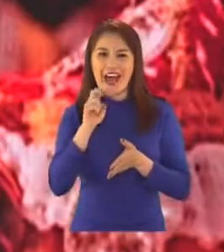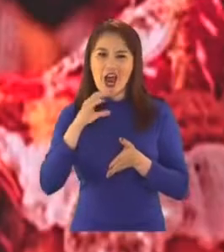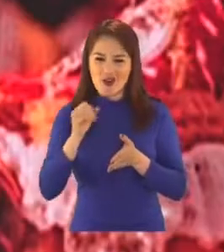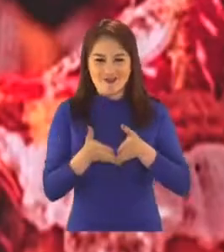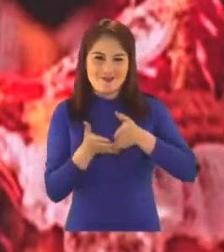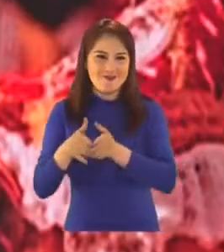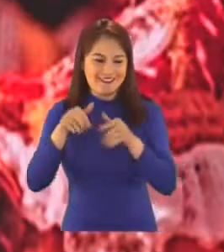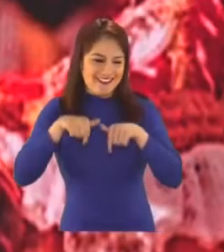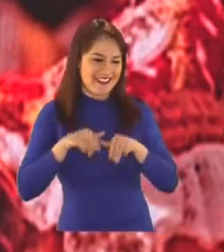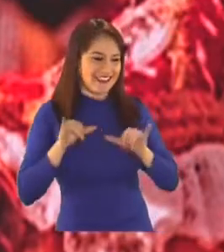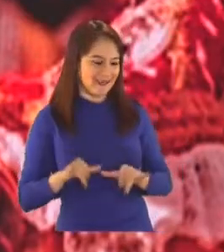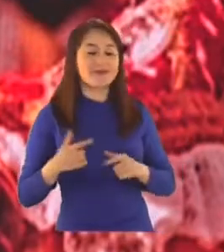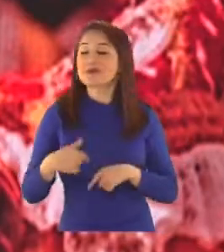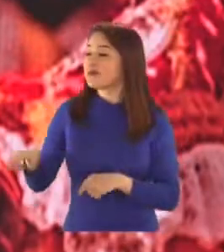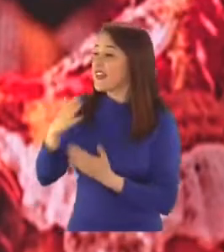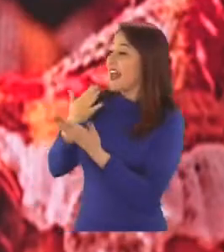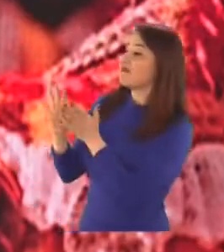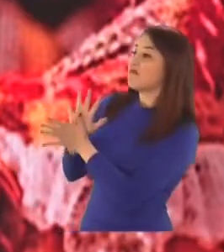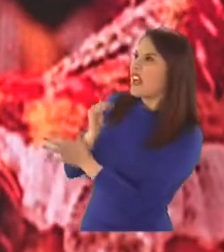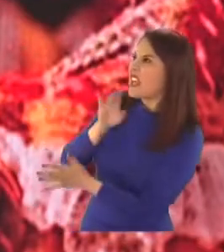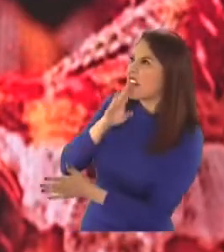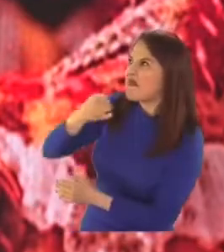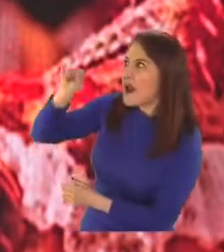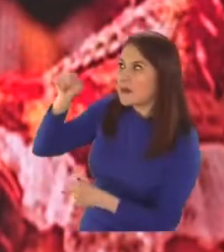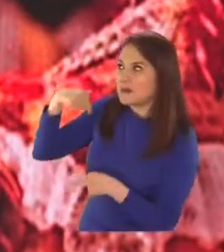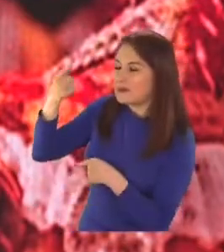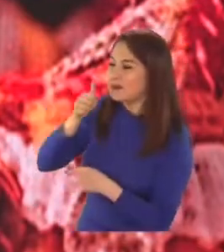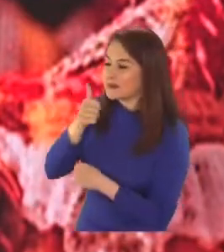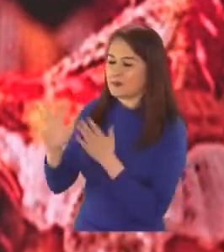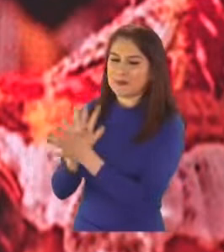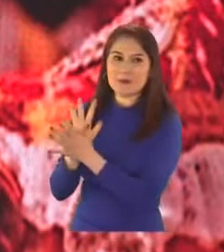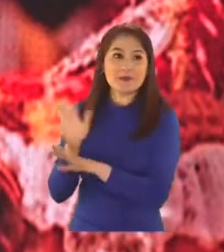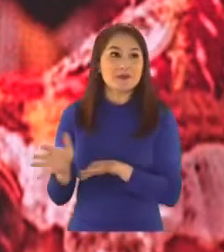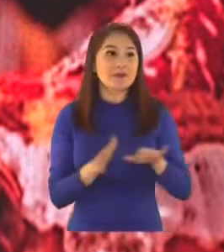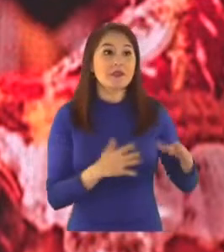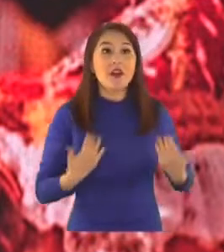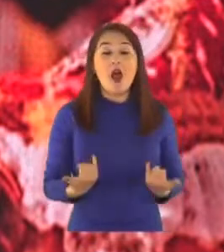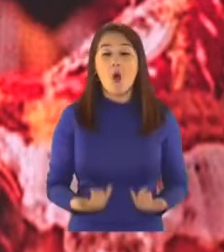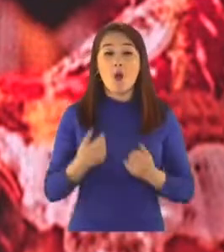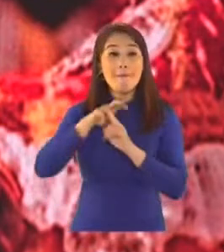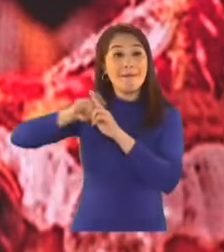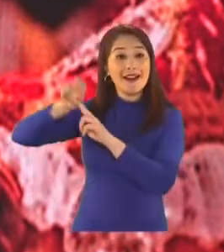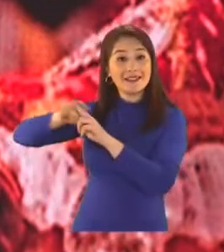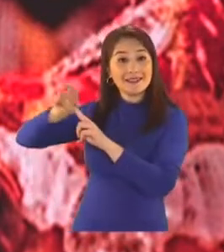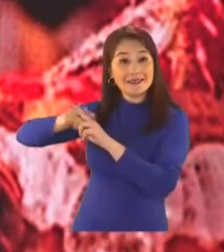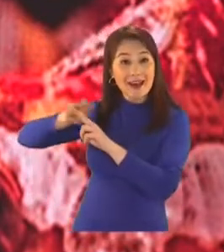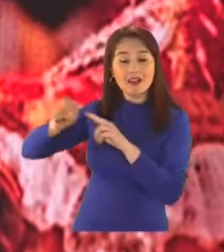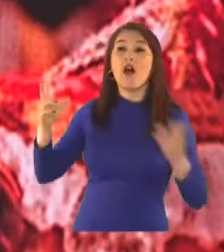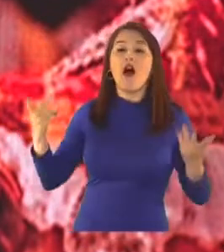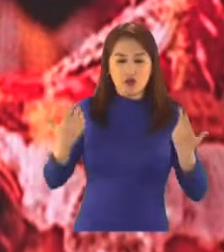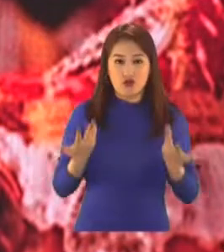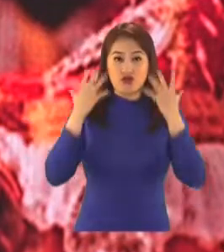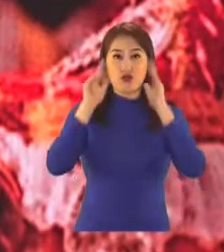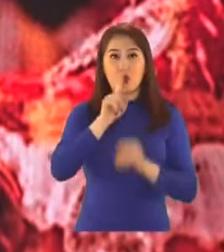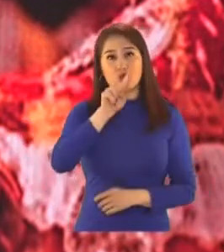Bernardo. Muchísimas gracias y estaremos pendientes de esa final. Y ahora nos vamos hasta Manizales, que durante este puente festivo celebra sus 173